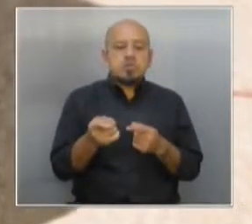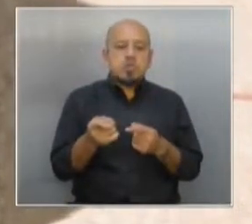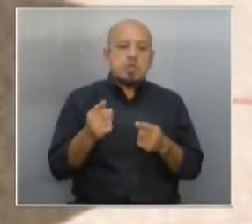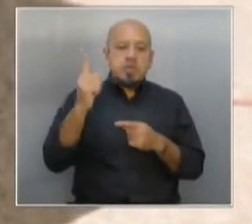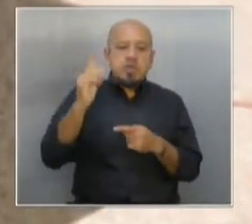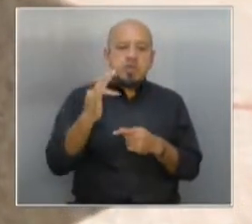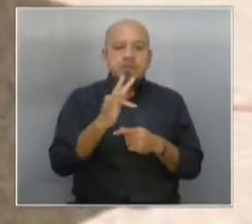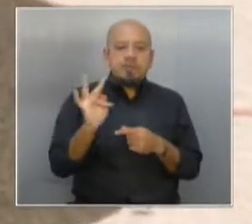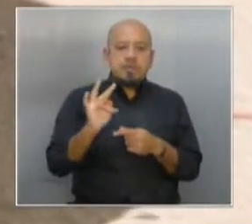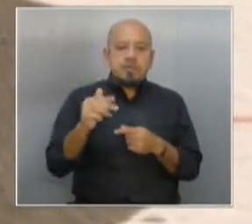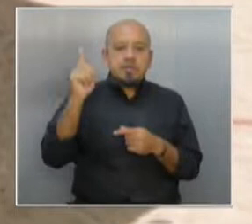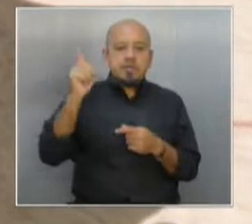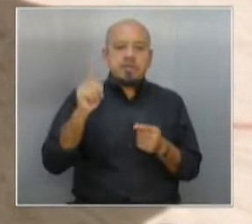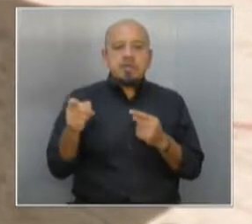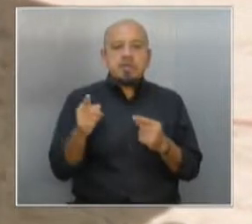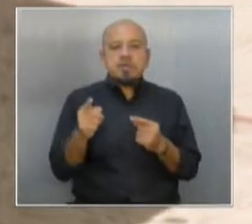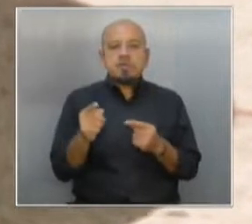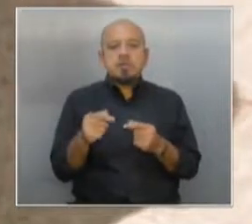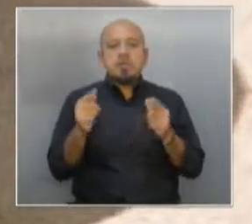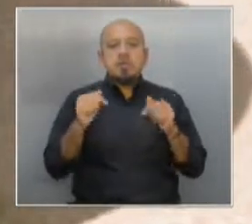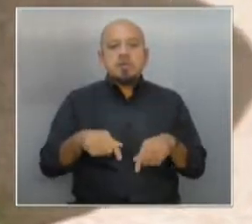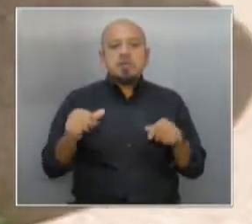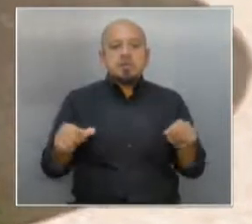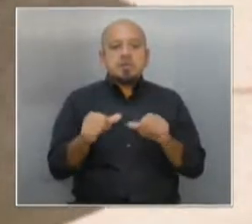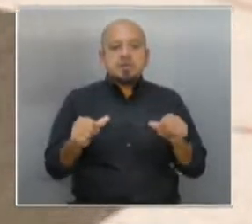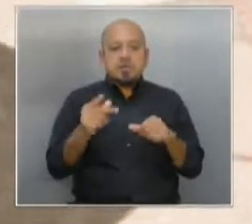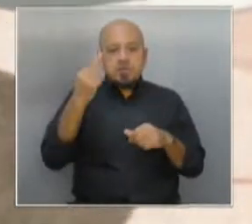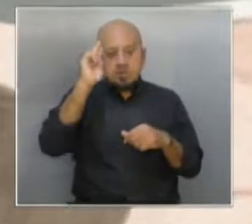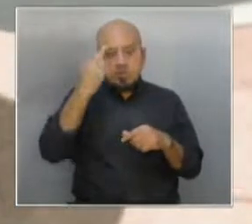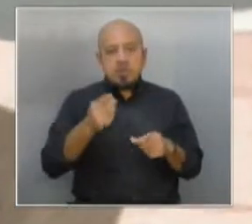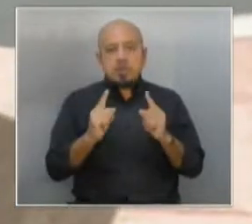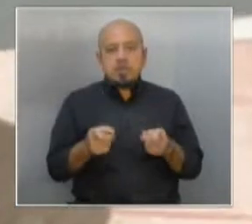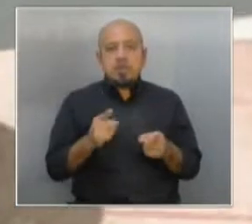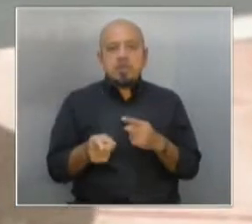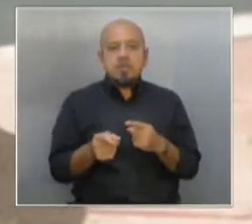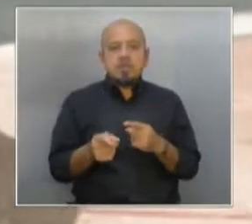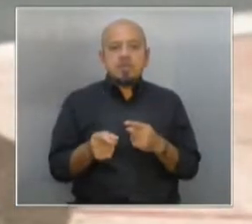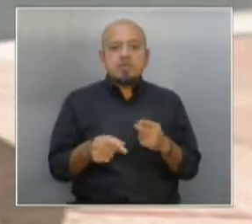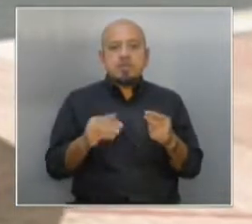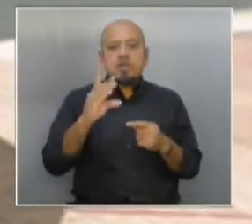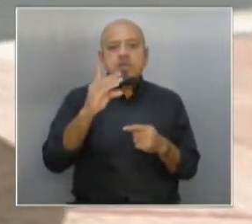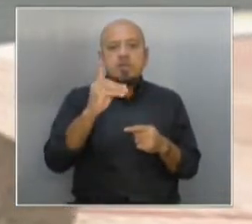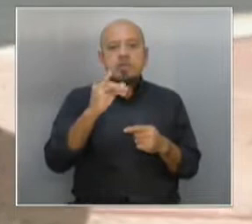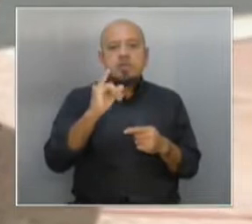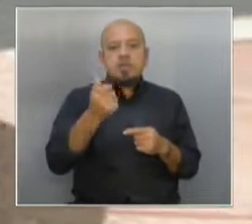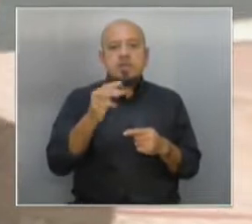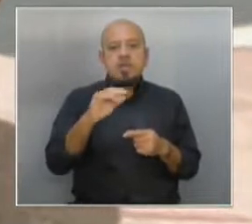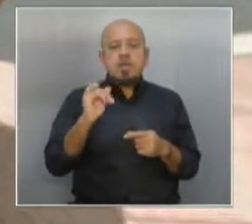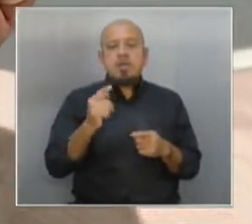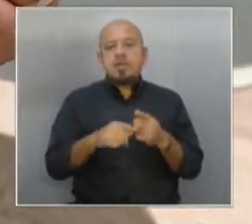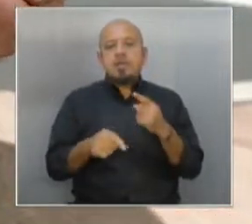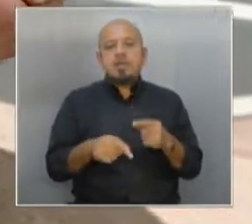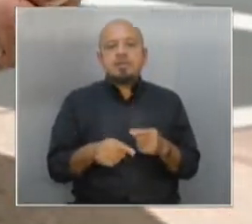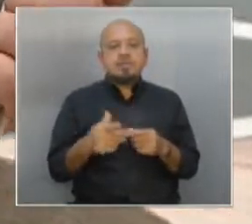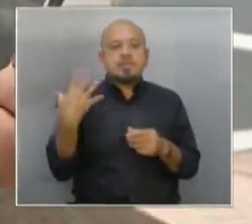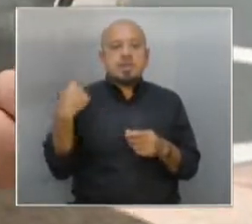bueno, en Le Monde, en Francia, pero bueno, que se está editando acá en Uruguay, está editándose con La Diaria. Y para hablar de esto estamos con